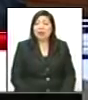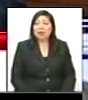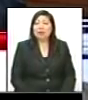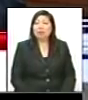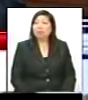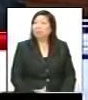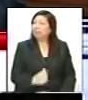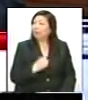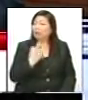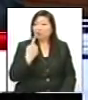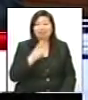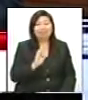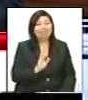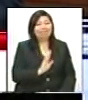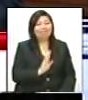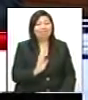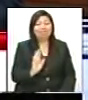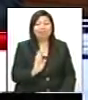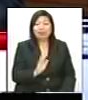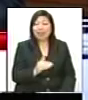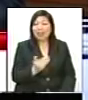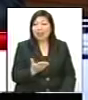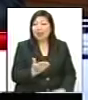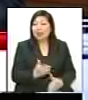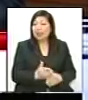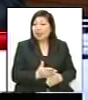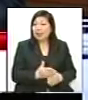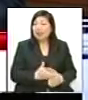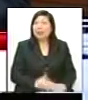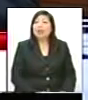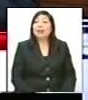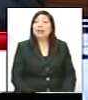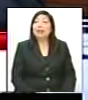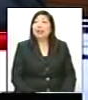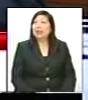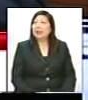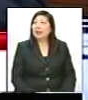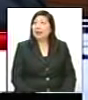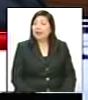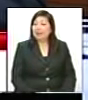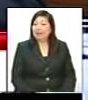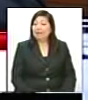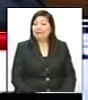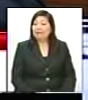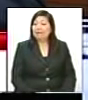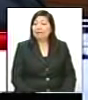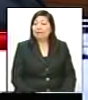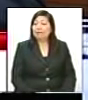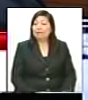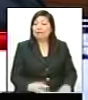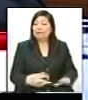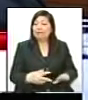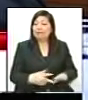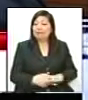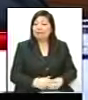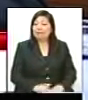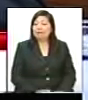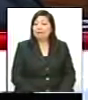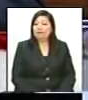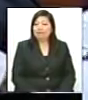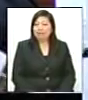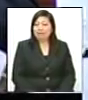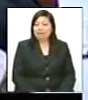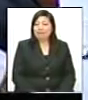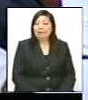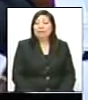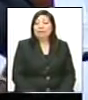Yo no estoy muy de acuerdo en que haya participación... Sí, perdón. Sí, Una interrupción. Adelante, congresista Rosa